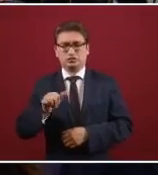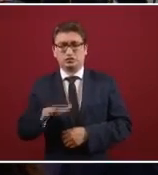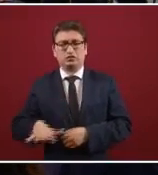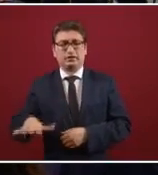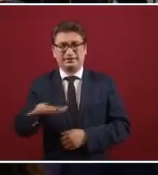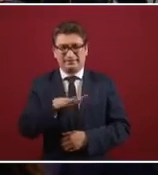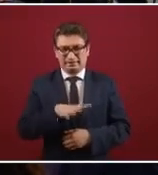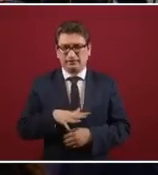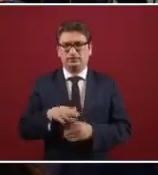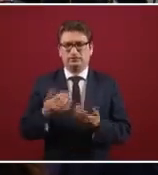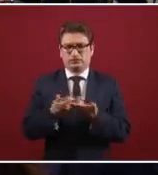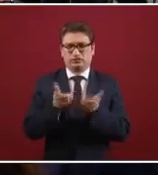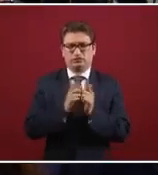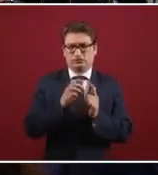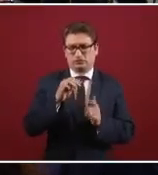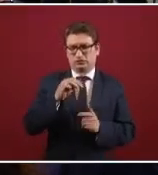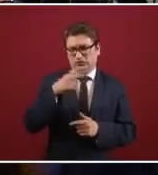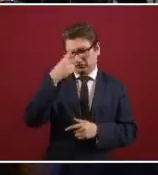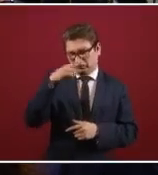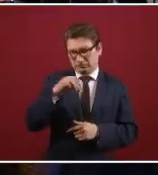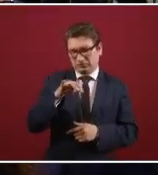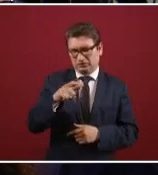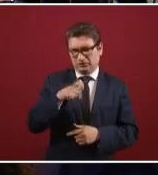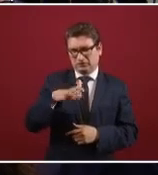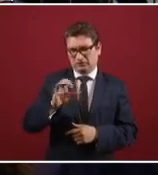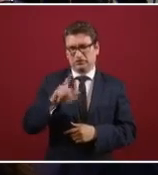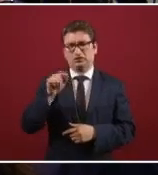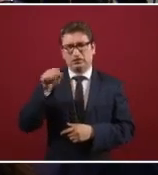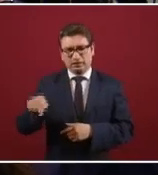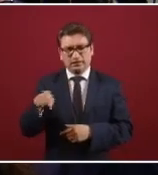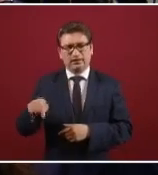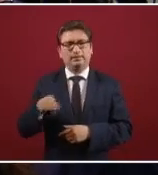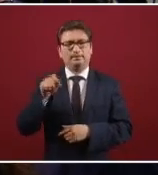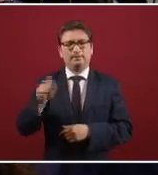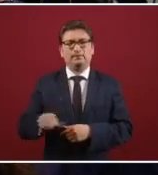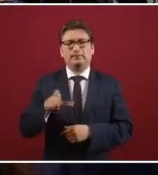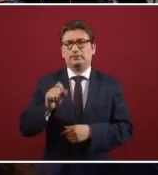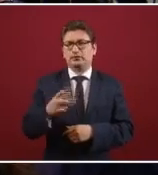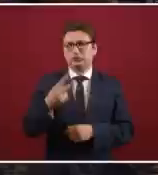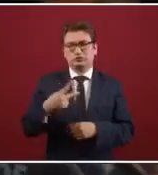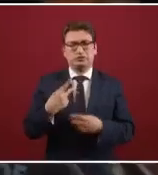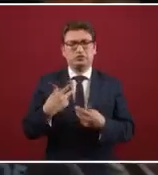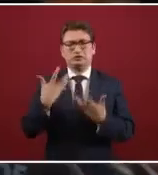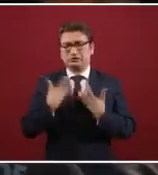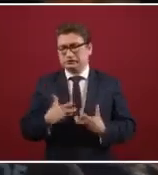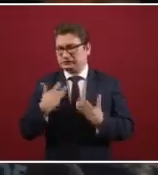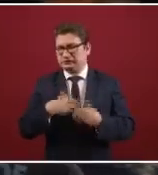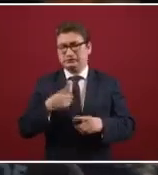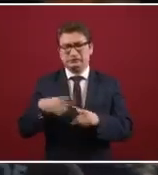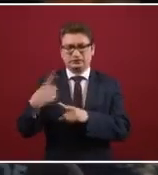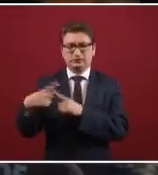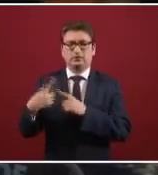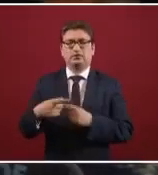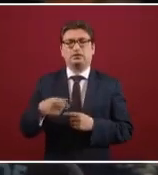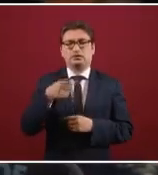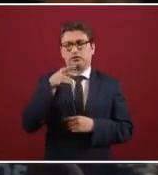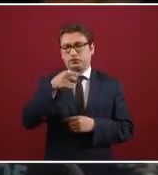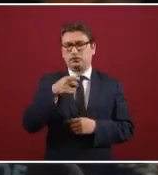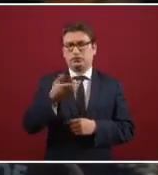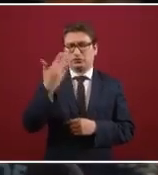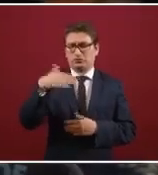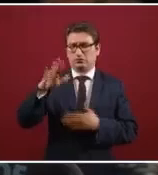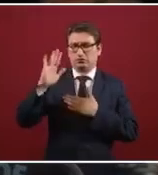méxico pues ocasionando tragedias ya lleva más de 22 en este país usted prometió que iba a ir